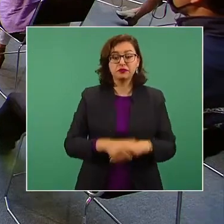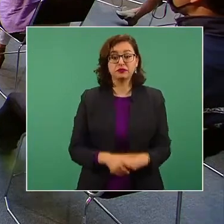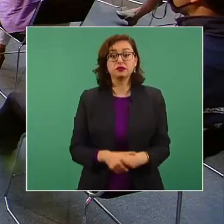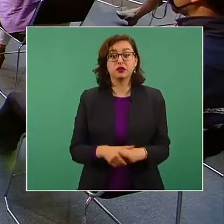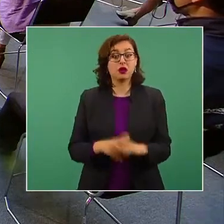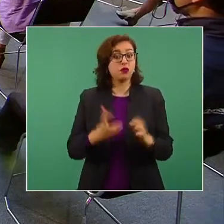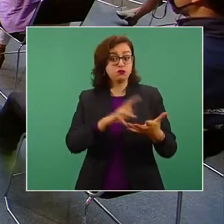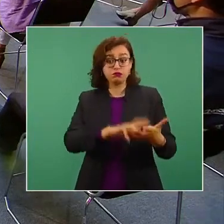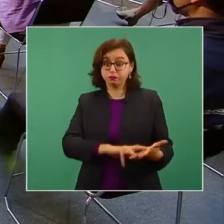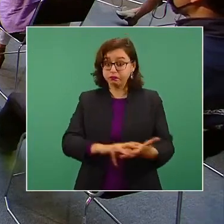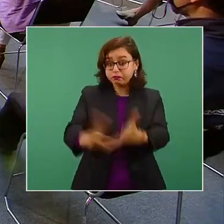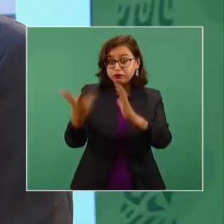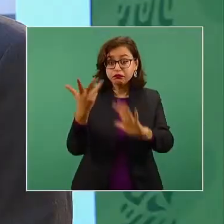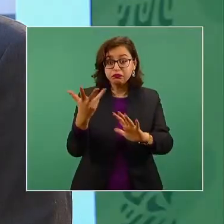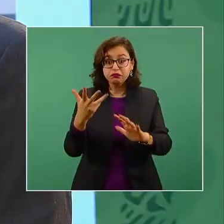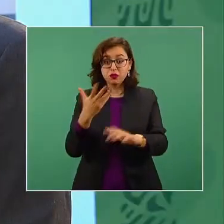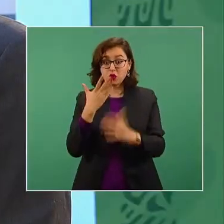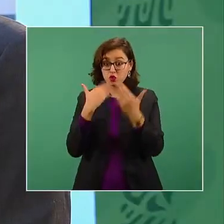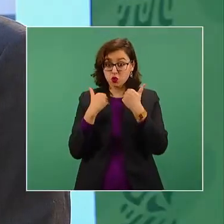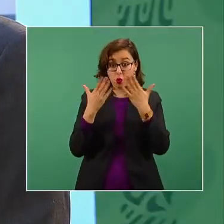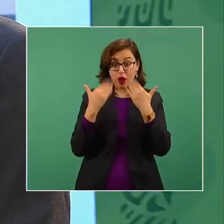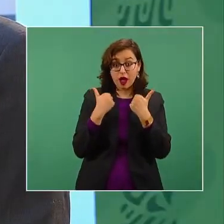violencia,